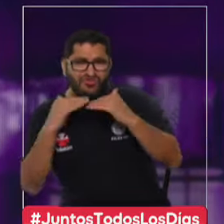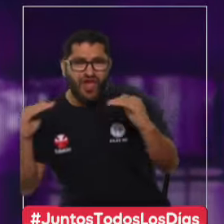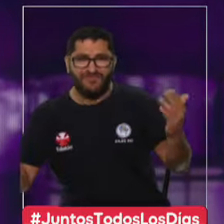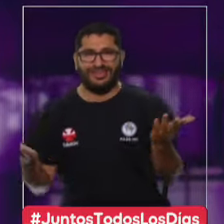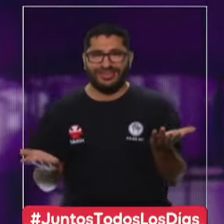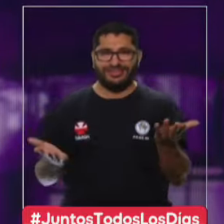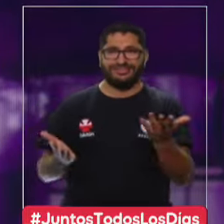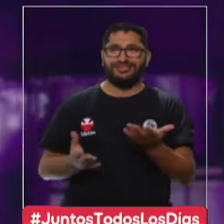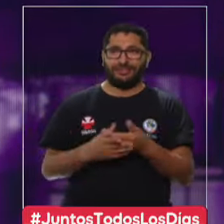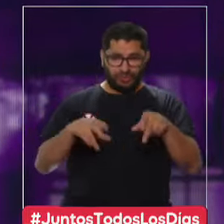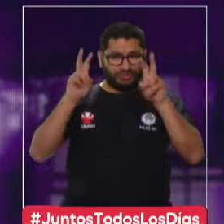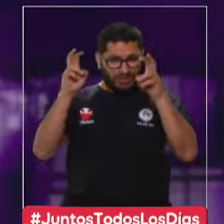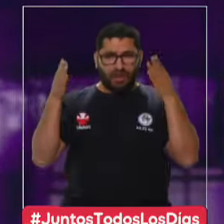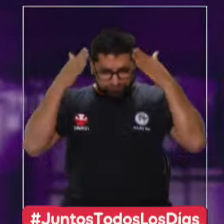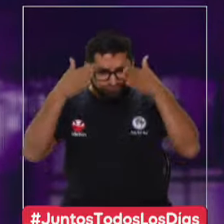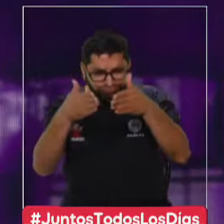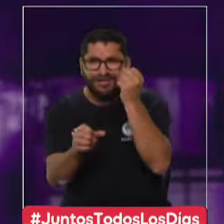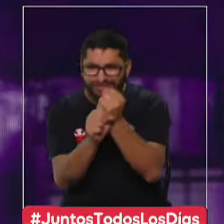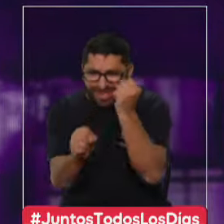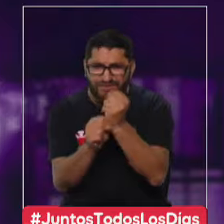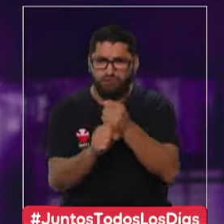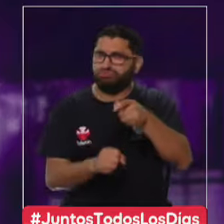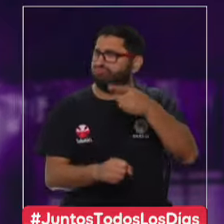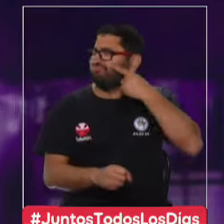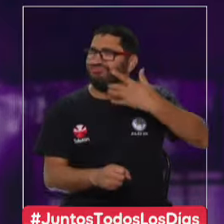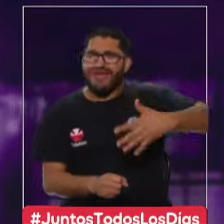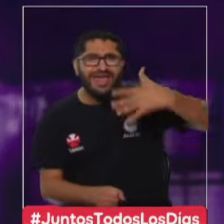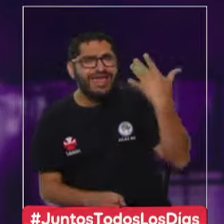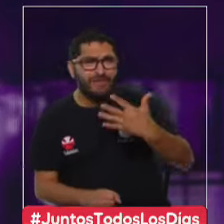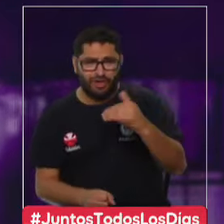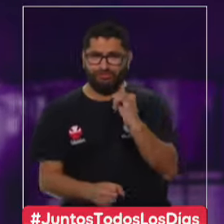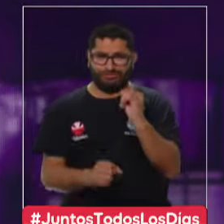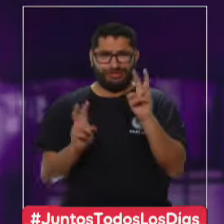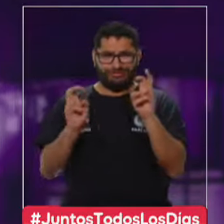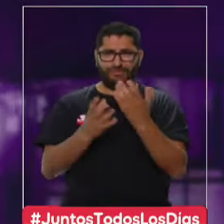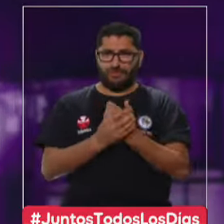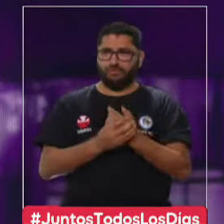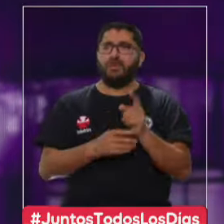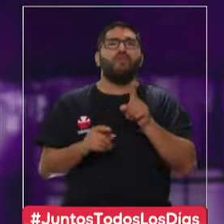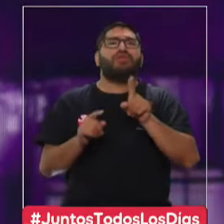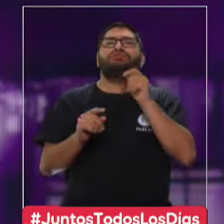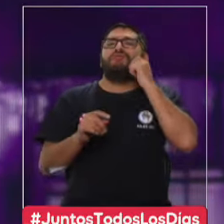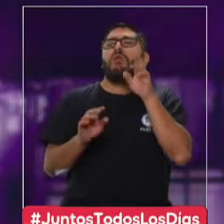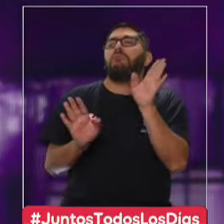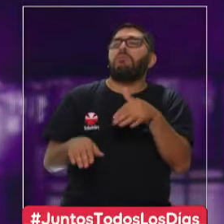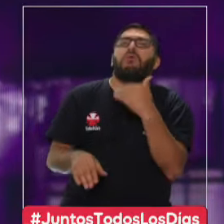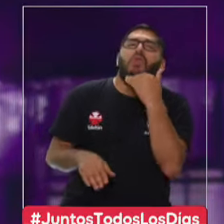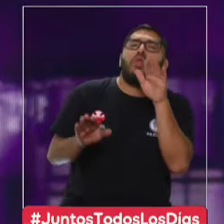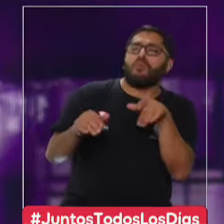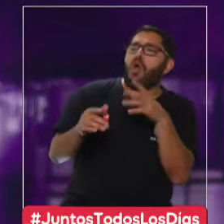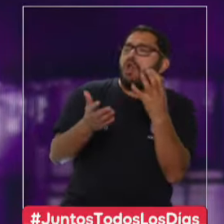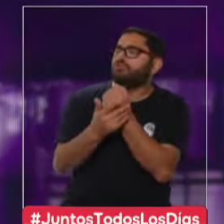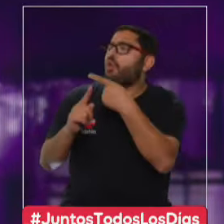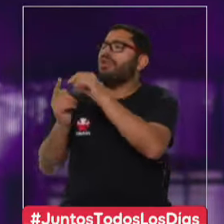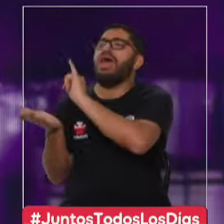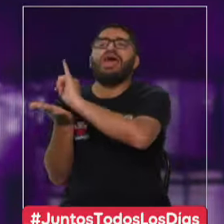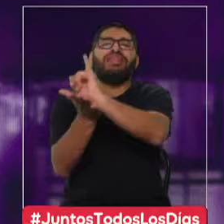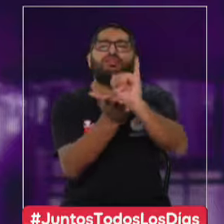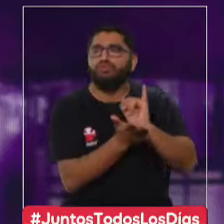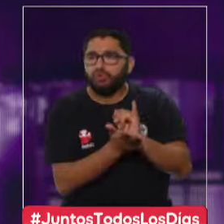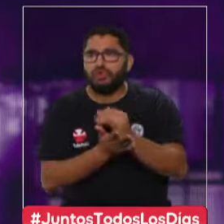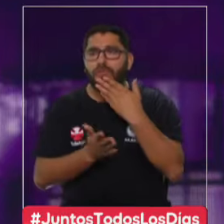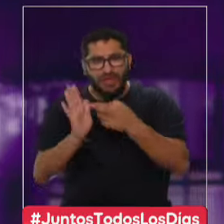el trabajo de los voluntarios es tan clave que no se lograría lo mismo y el éxito que se tiene, por supuesto, en los institutos de rehabilitación,